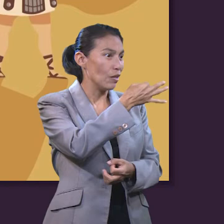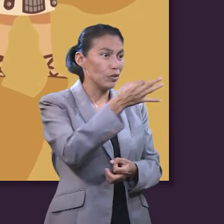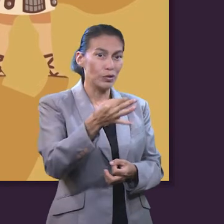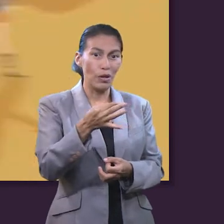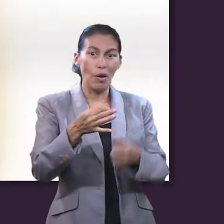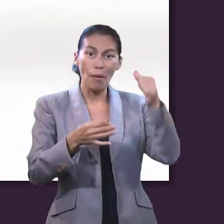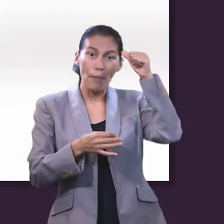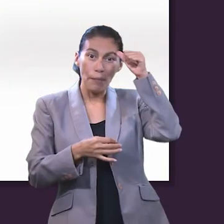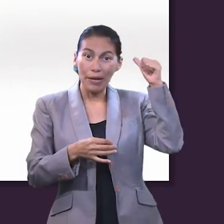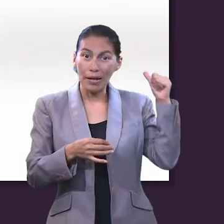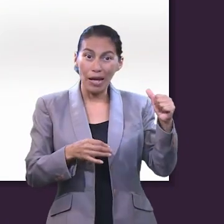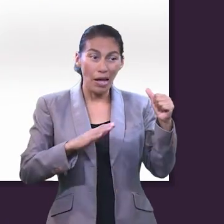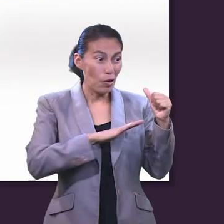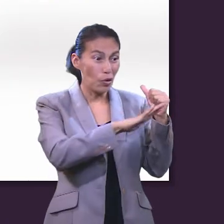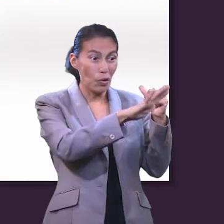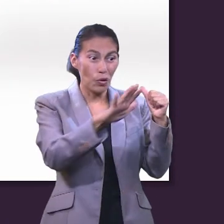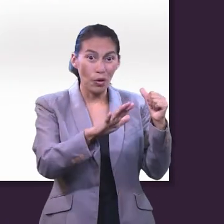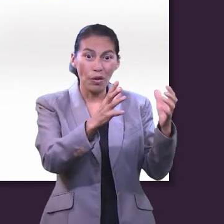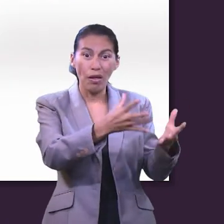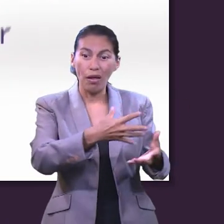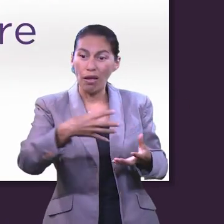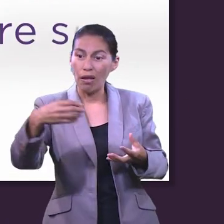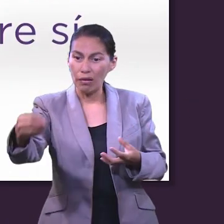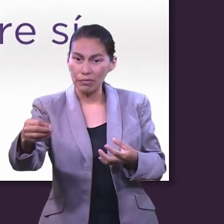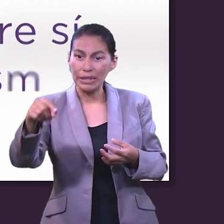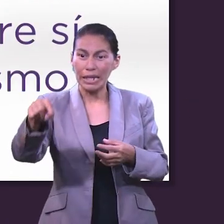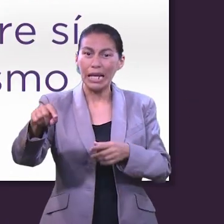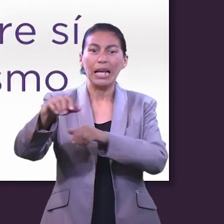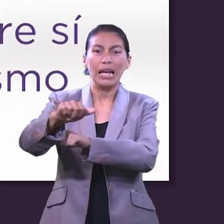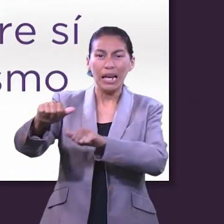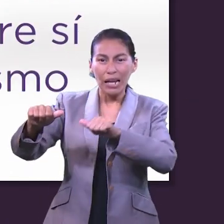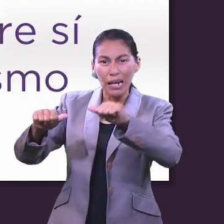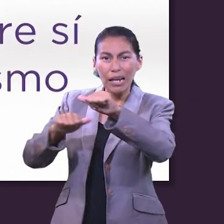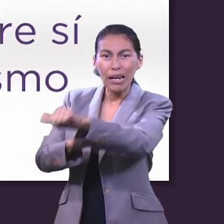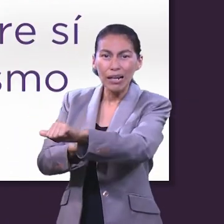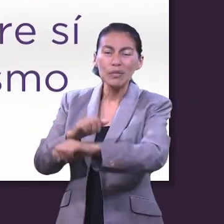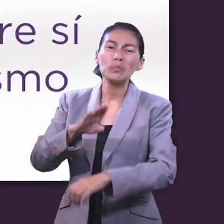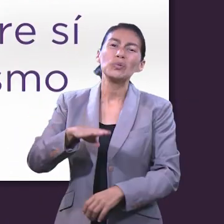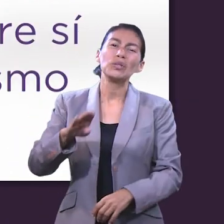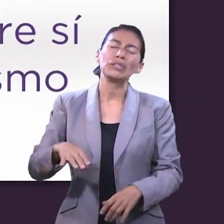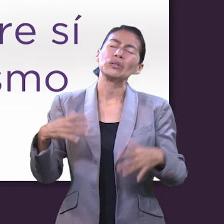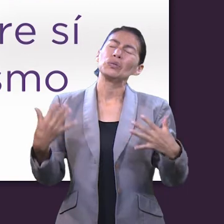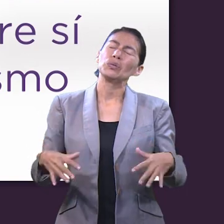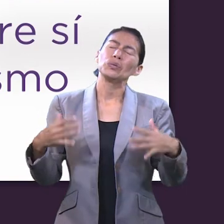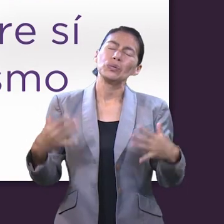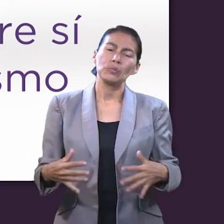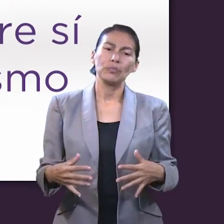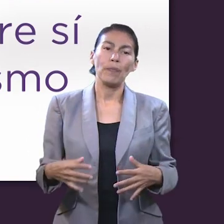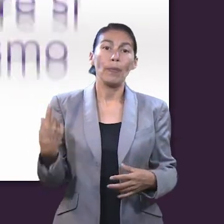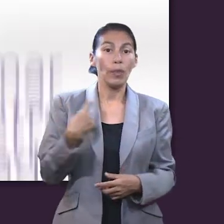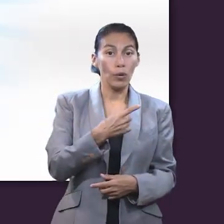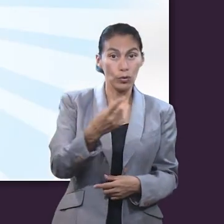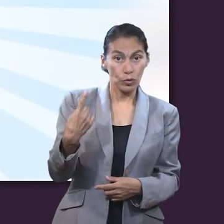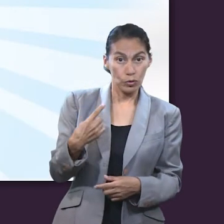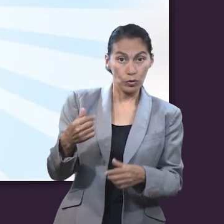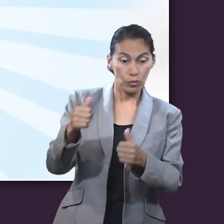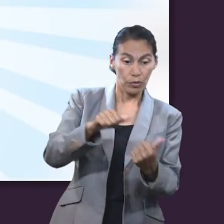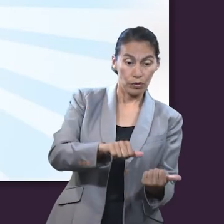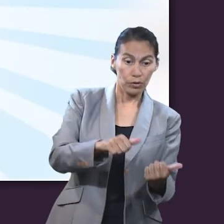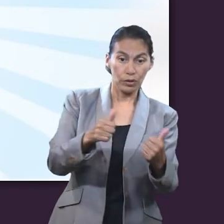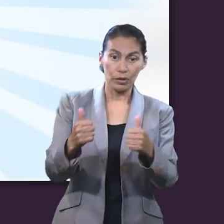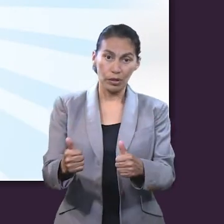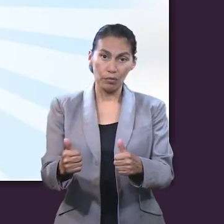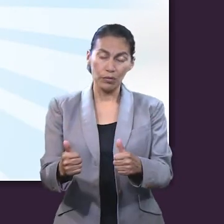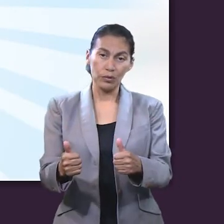que había venido a tomar nuestros pecados sobre sí mismo y morir en nuestro lugar. Cuando nos